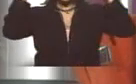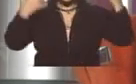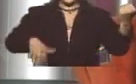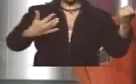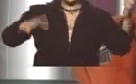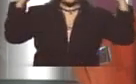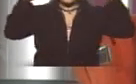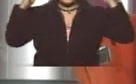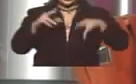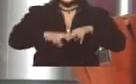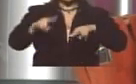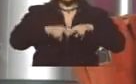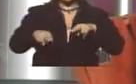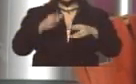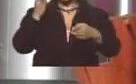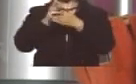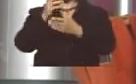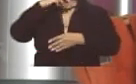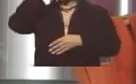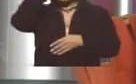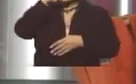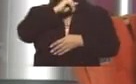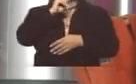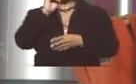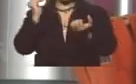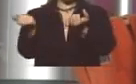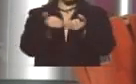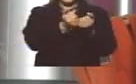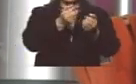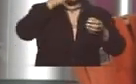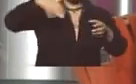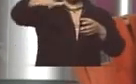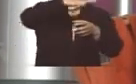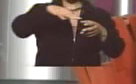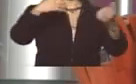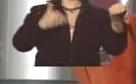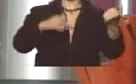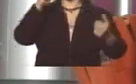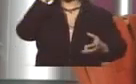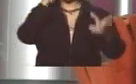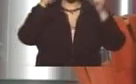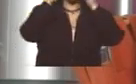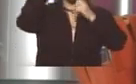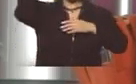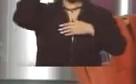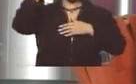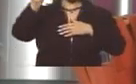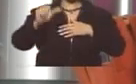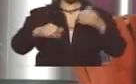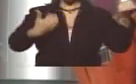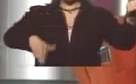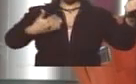Primera, yo conocí a Ali Primera estando muy niña, que nos llevaba mi papá y mi mamá a Guaraguao, a escuchar esos cantos de Ali Primera. Y sobre todo